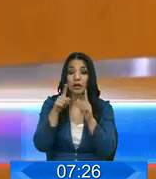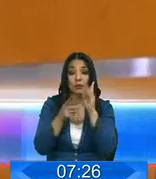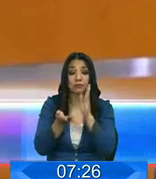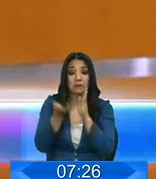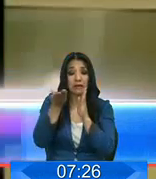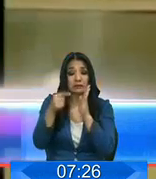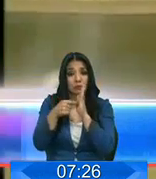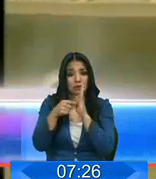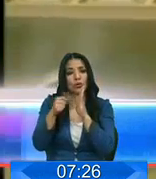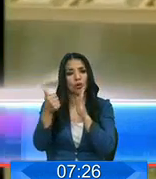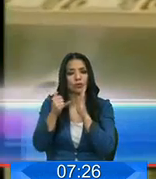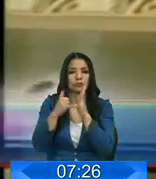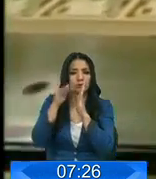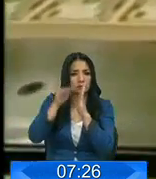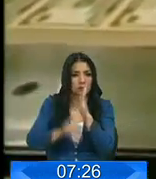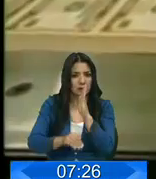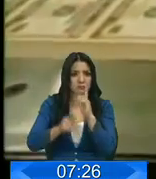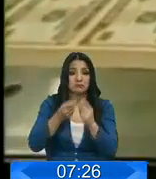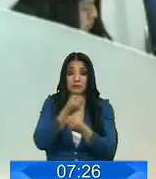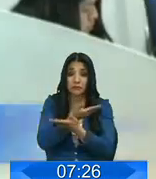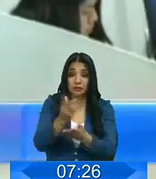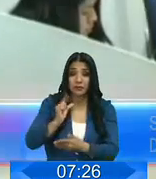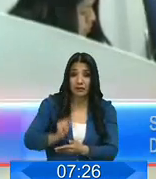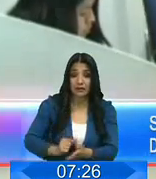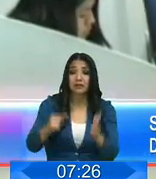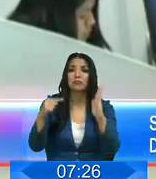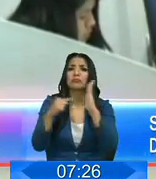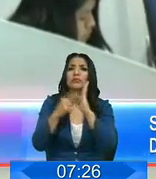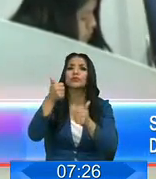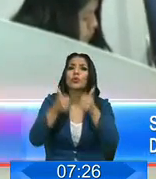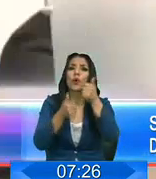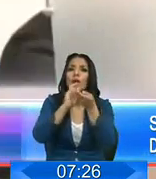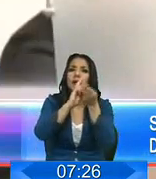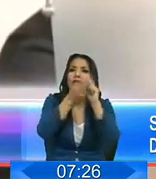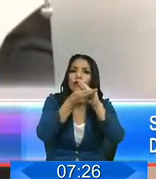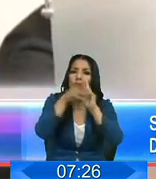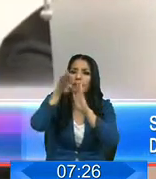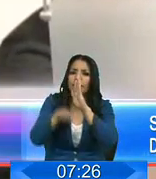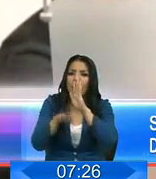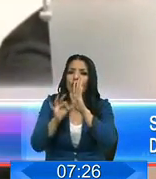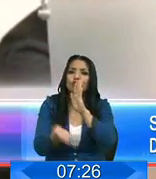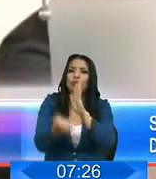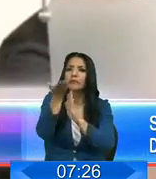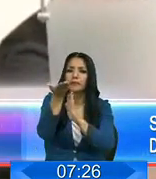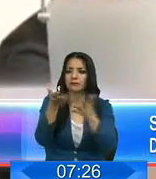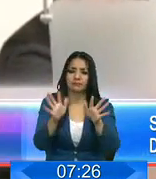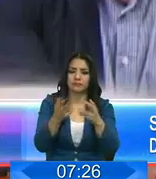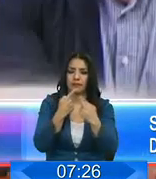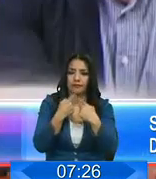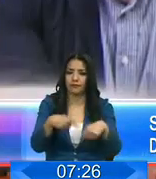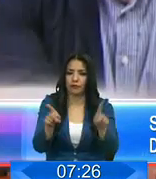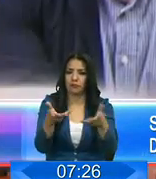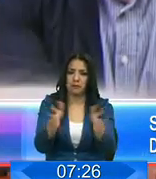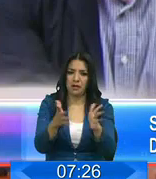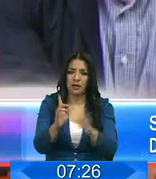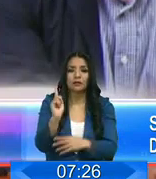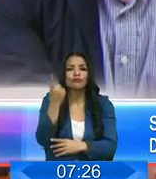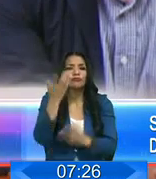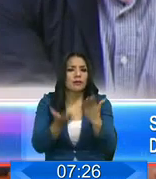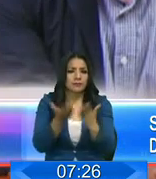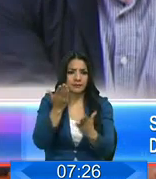otros a la baja. No anticipó detalles de los impuestos que podrían bajar, menos los que eventualmente